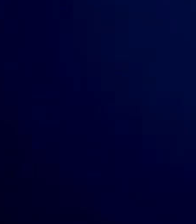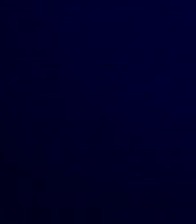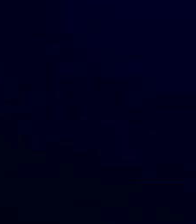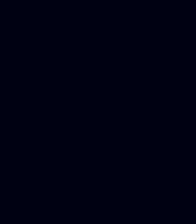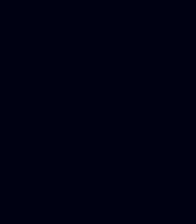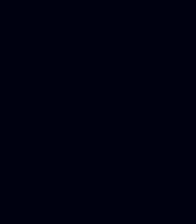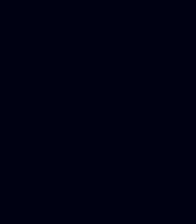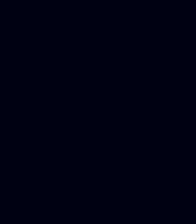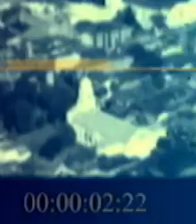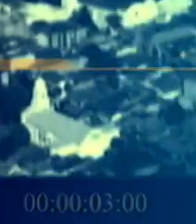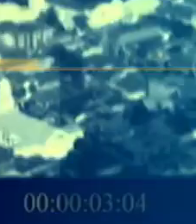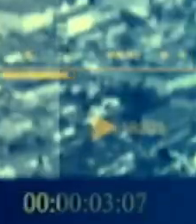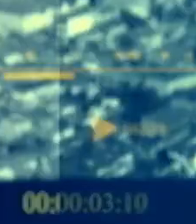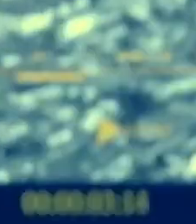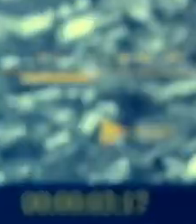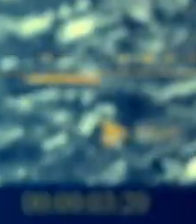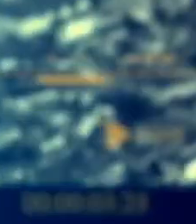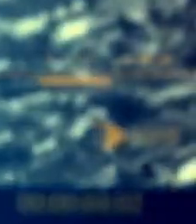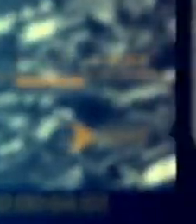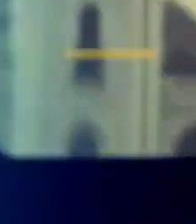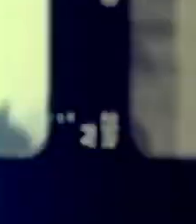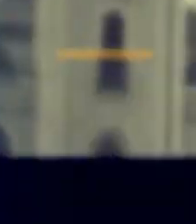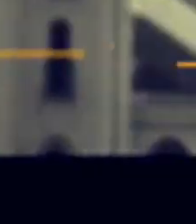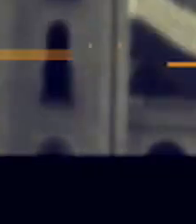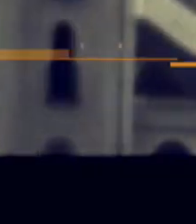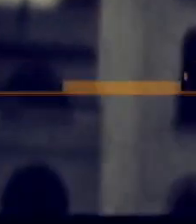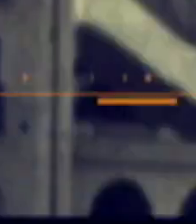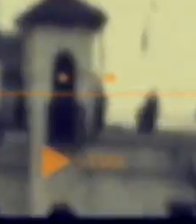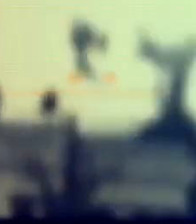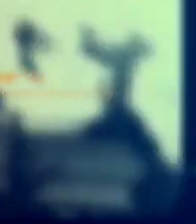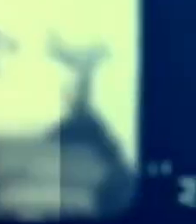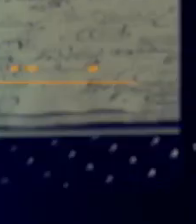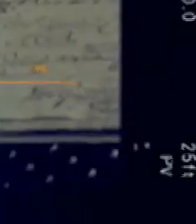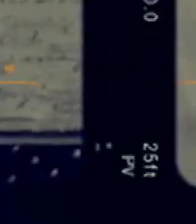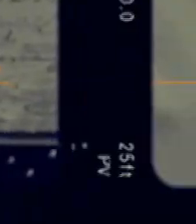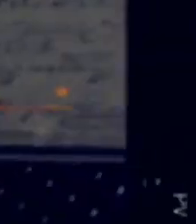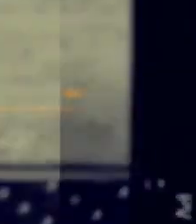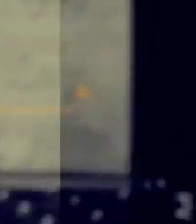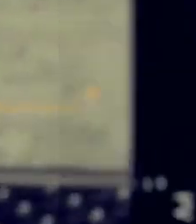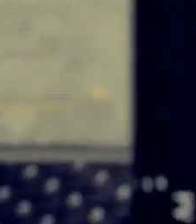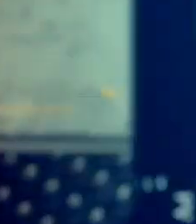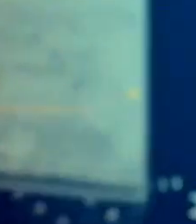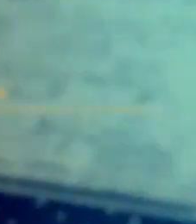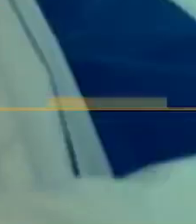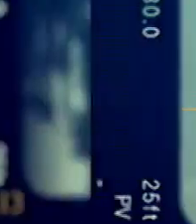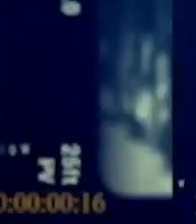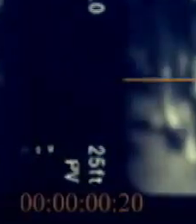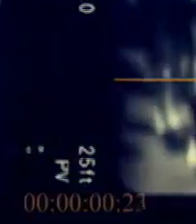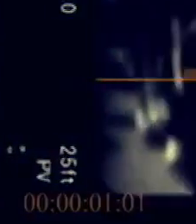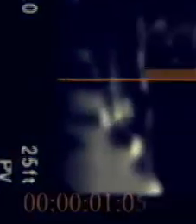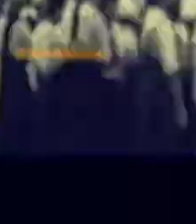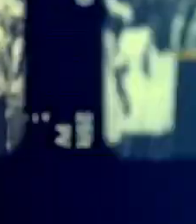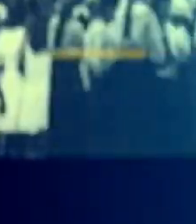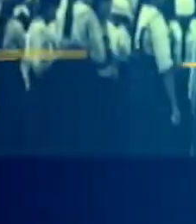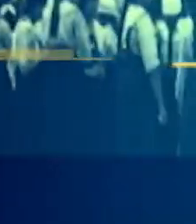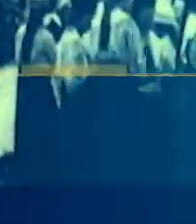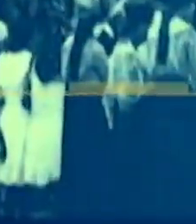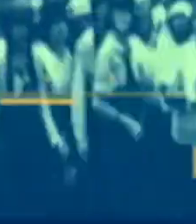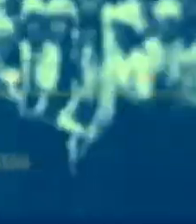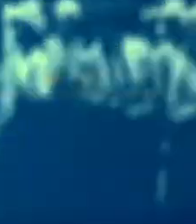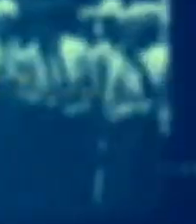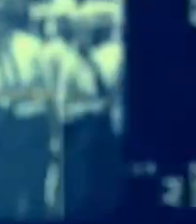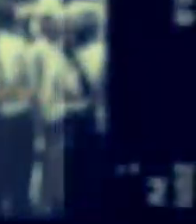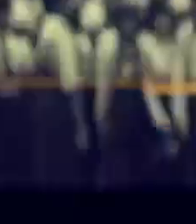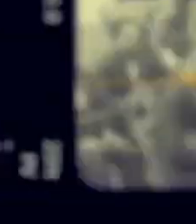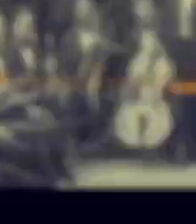Bicentenario, hacemos un viaje por la historia para celebrar los hitos y personajes que marcaron con acierto la